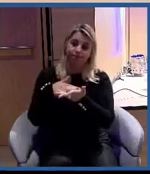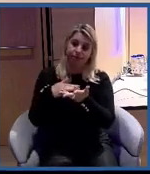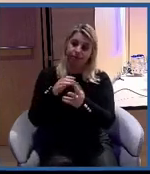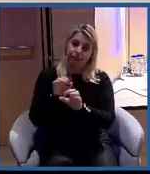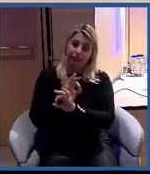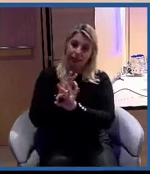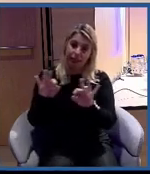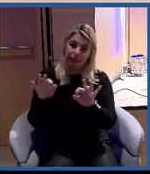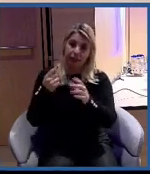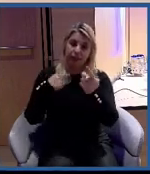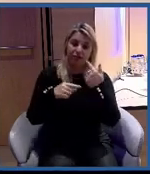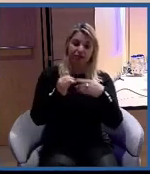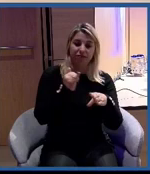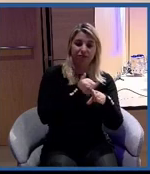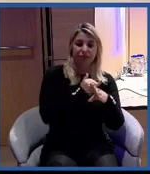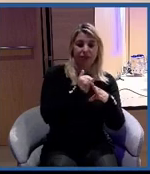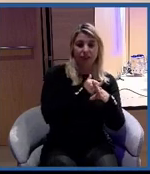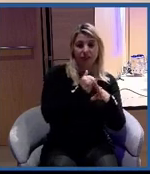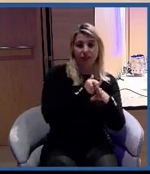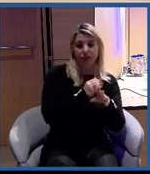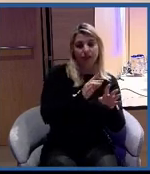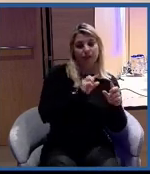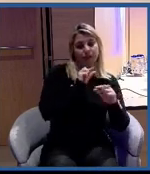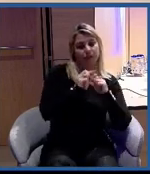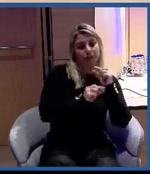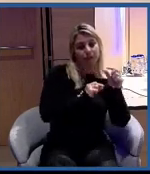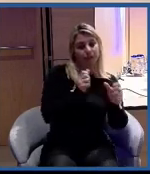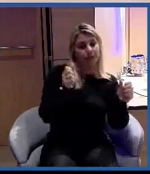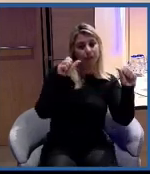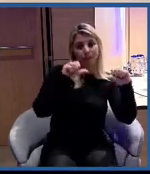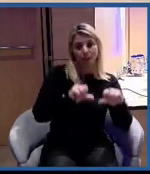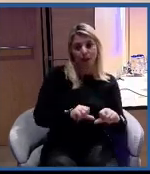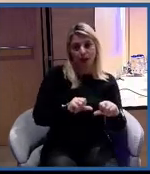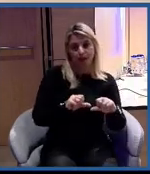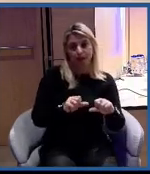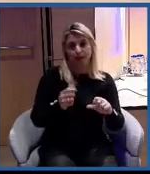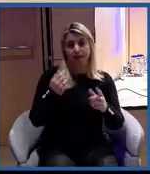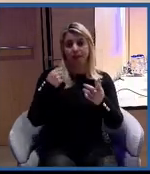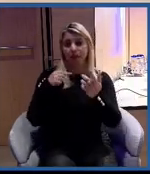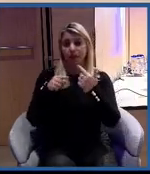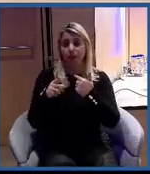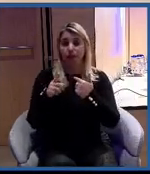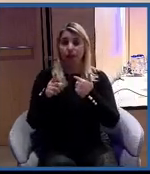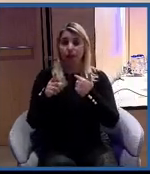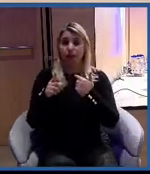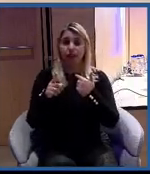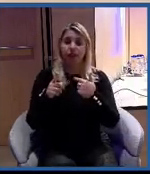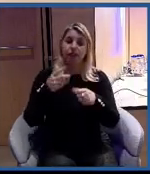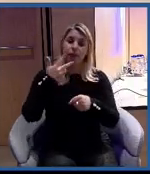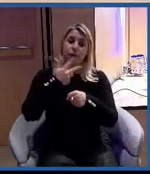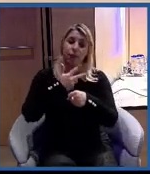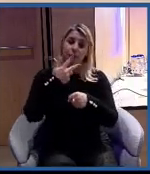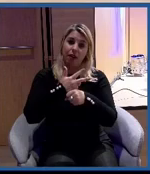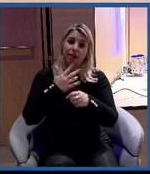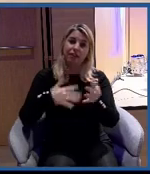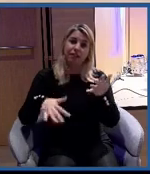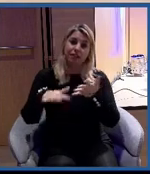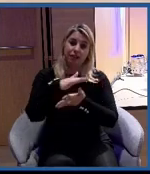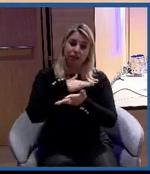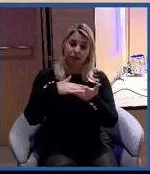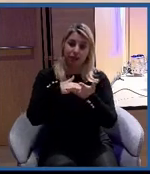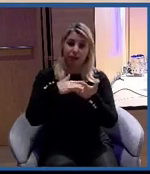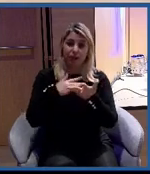debilitan y los funcionarios se aprovechan de ell Solamente cierro Esta es nuestra frase el pisto de Guatemala es nuestro pisto